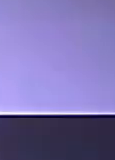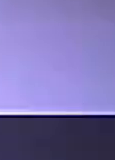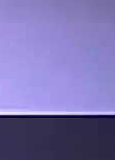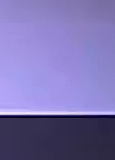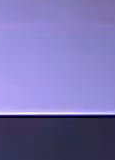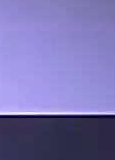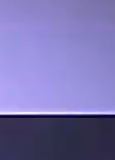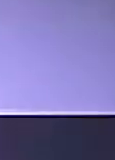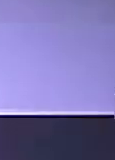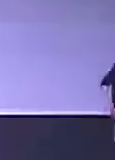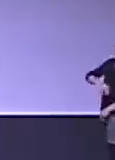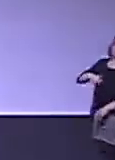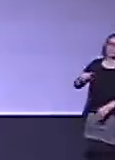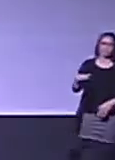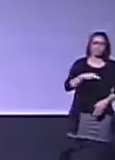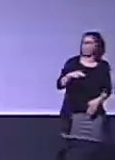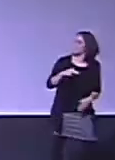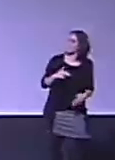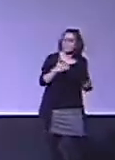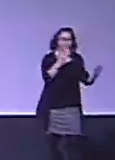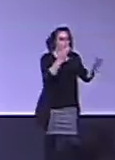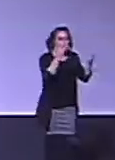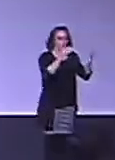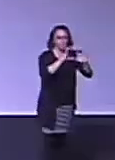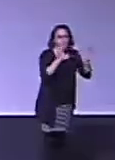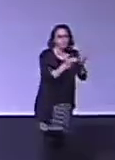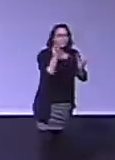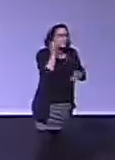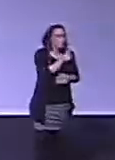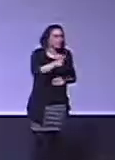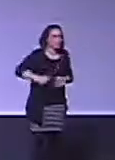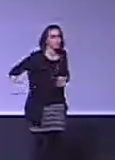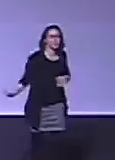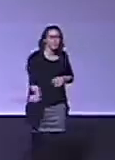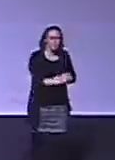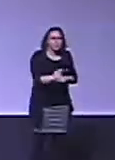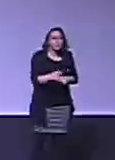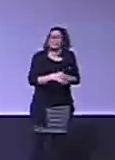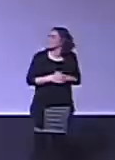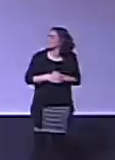Felicidades a las raquetistas, premio Carmen Adarraga 2018.